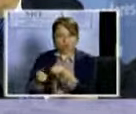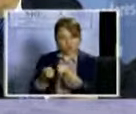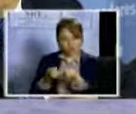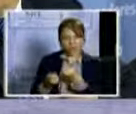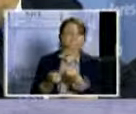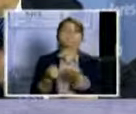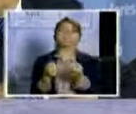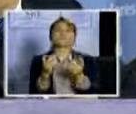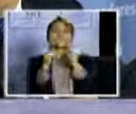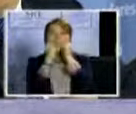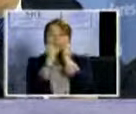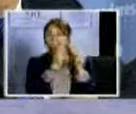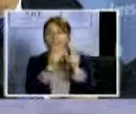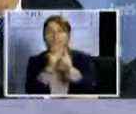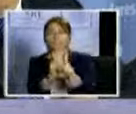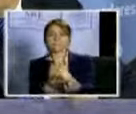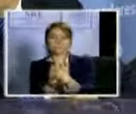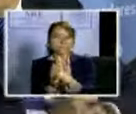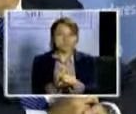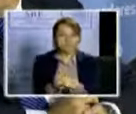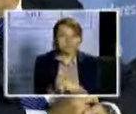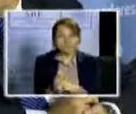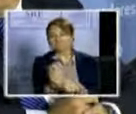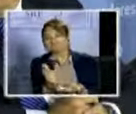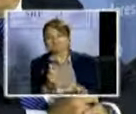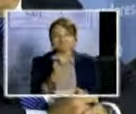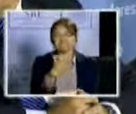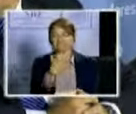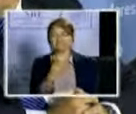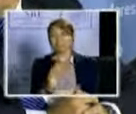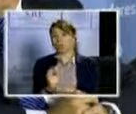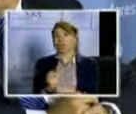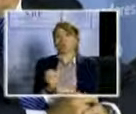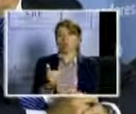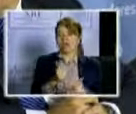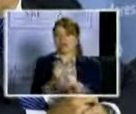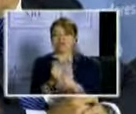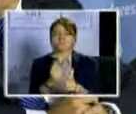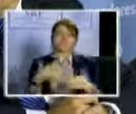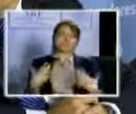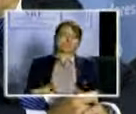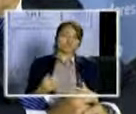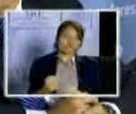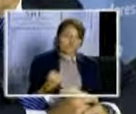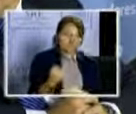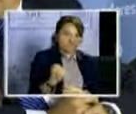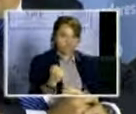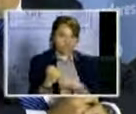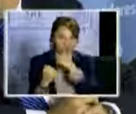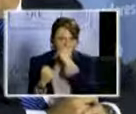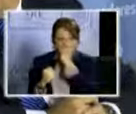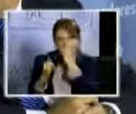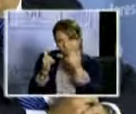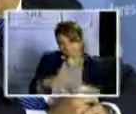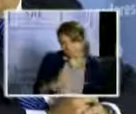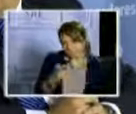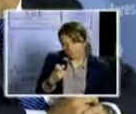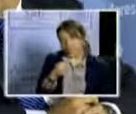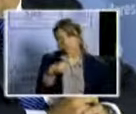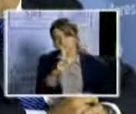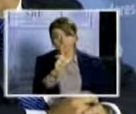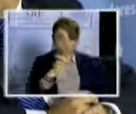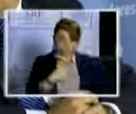pequeñas y livianas, de todos los tipos. De esa manera empezamos este tipo de diálogo. Habiendo dicho eso, tengo que